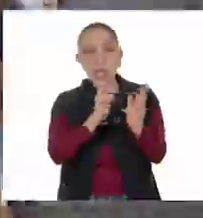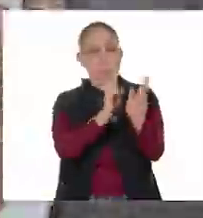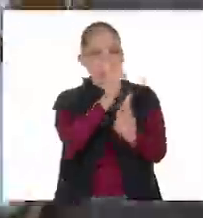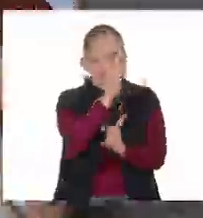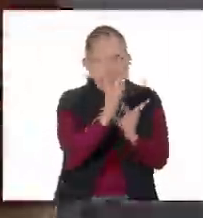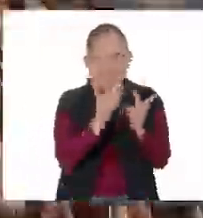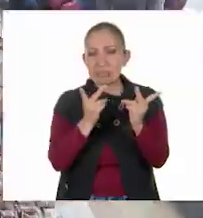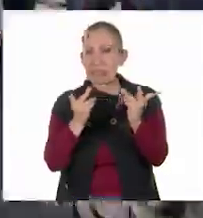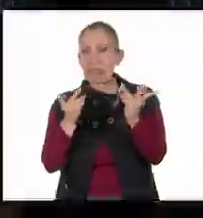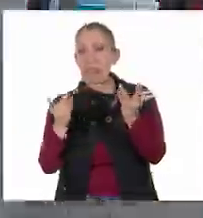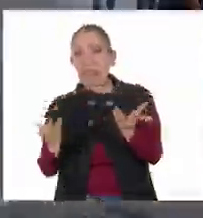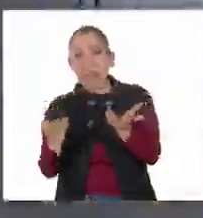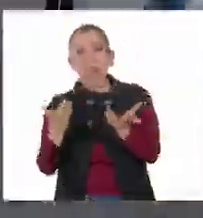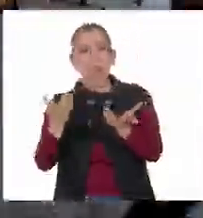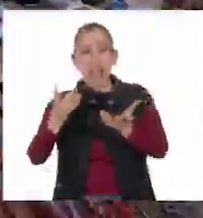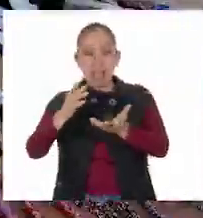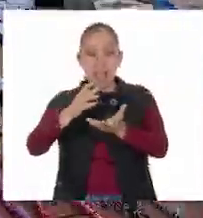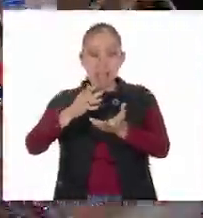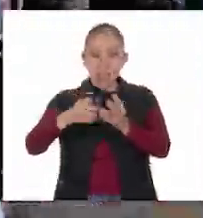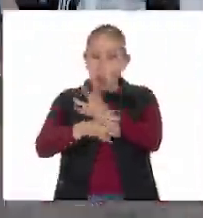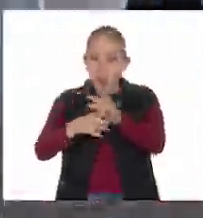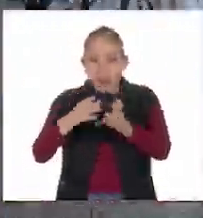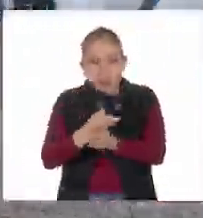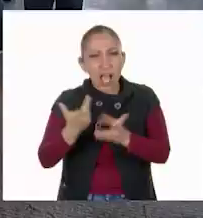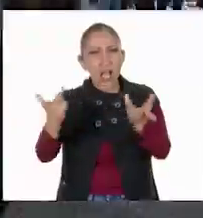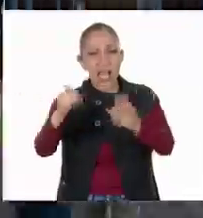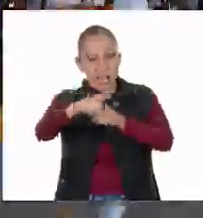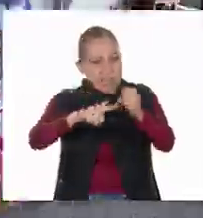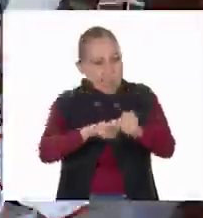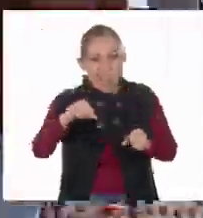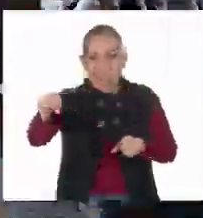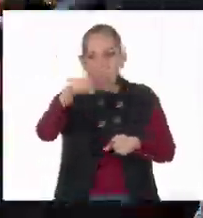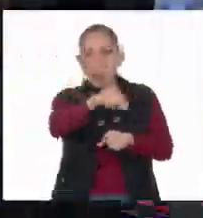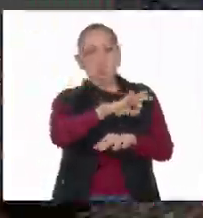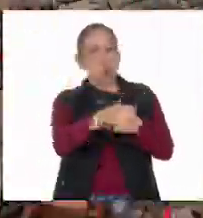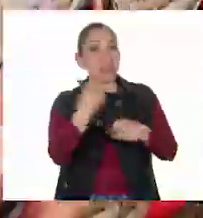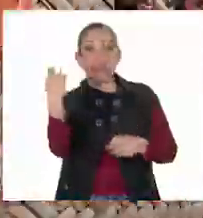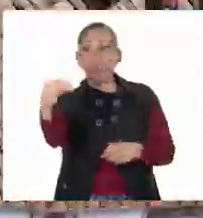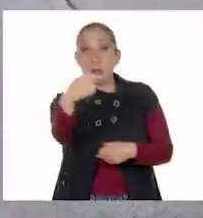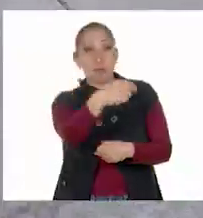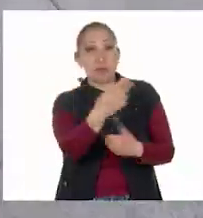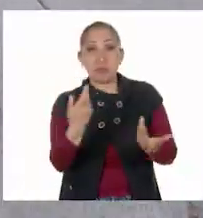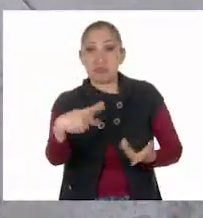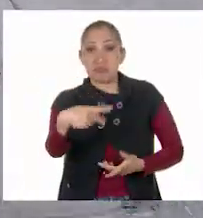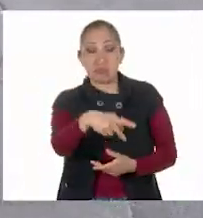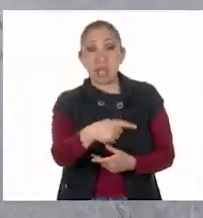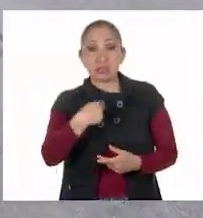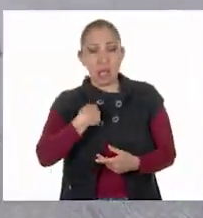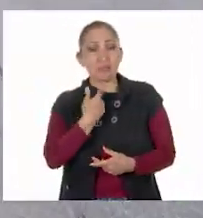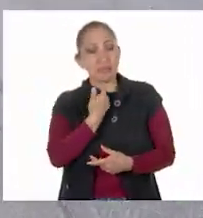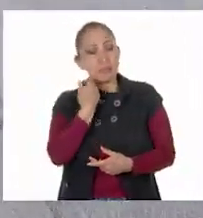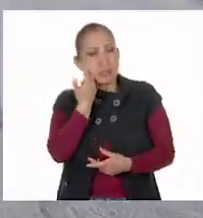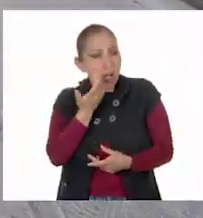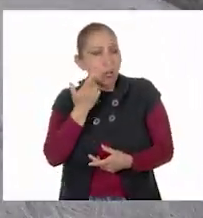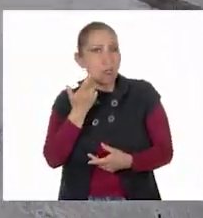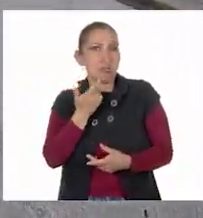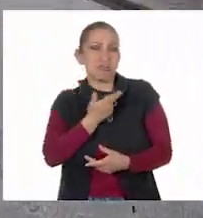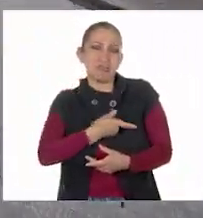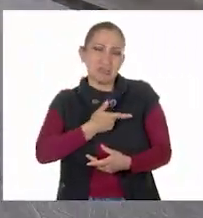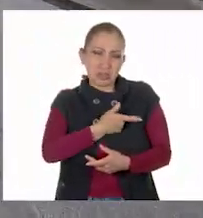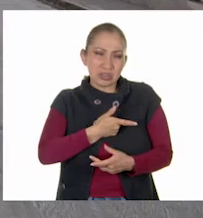planta, traste o lo que sea, o animales, todo tienen su nombre. Pues yo me gustaría mucho